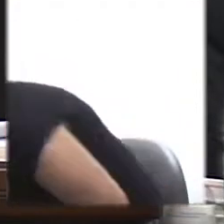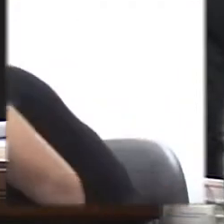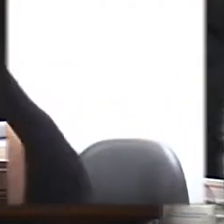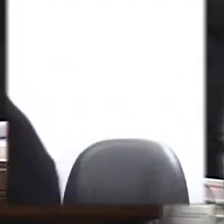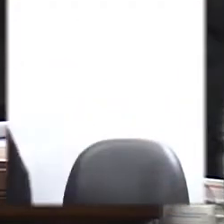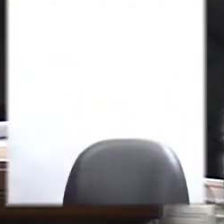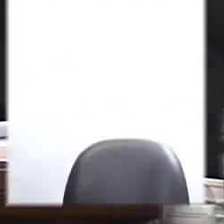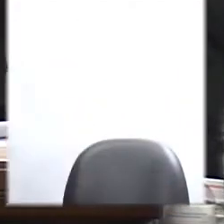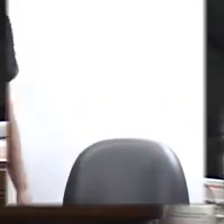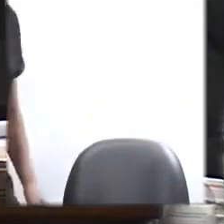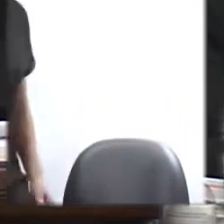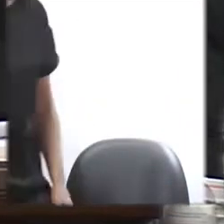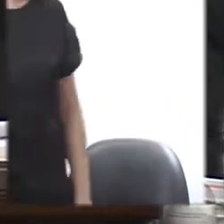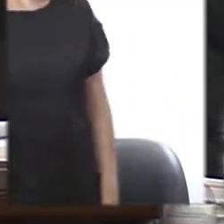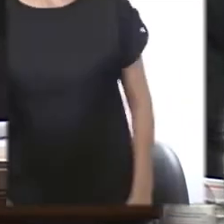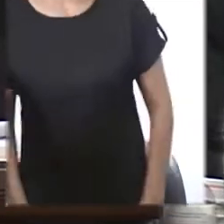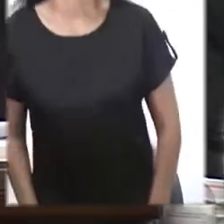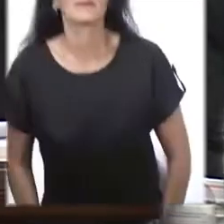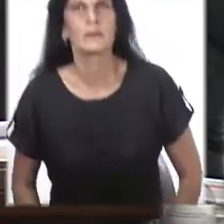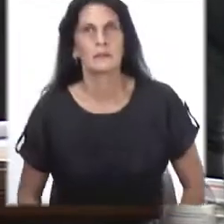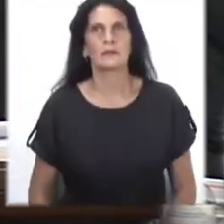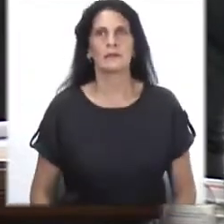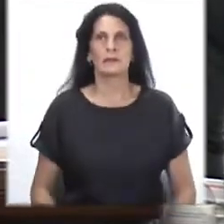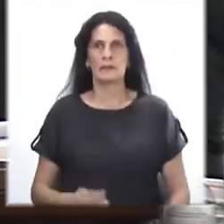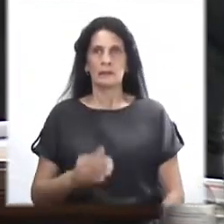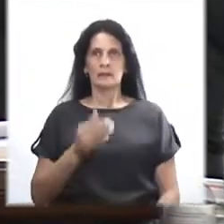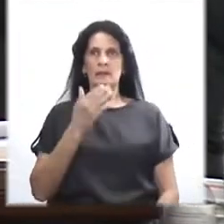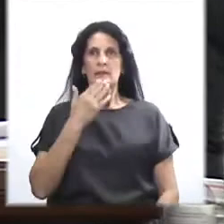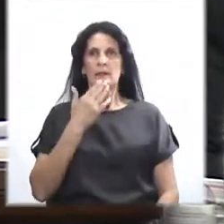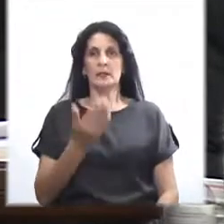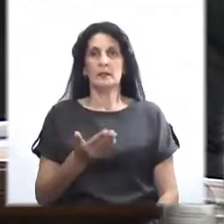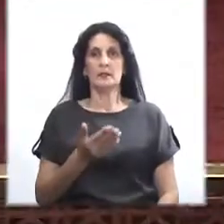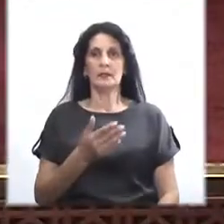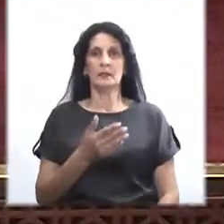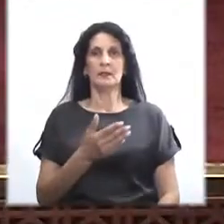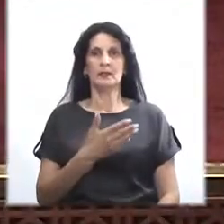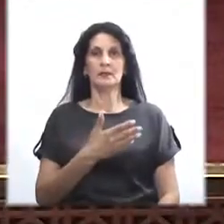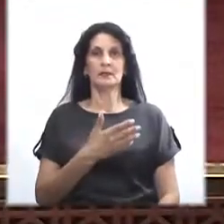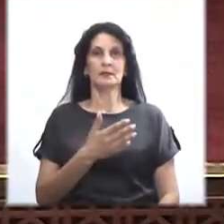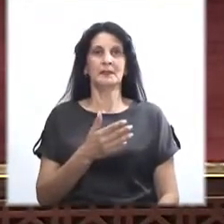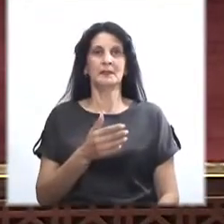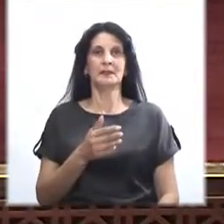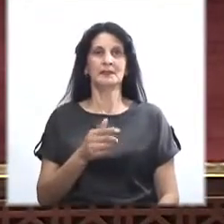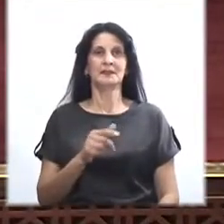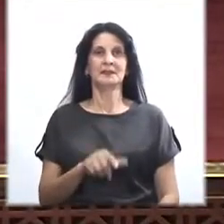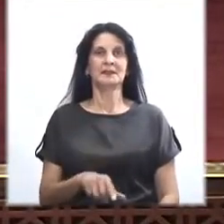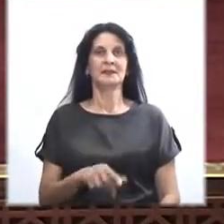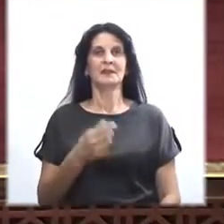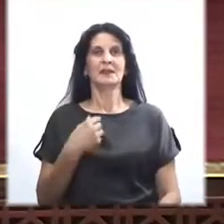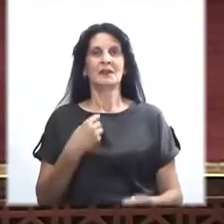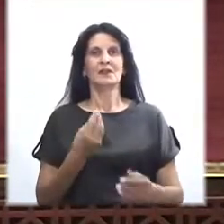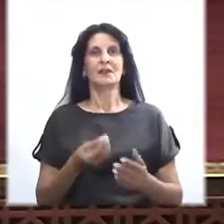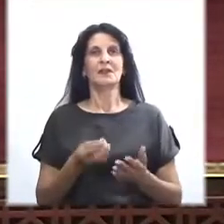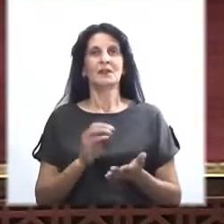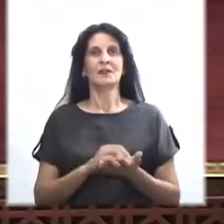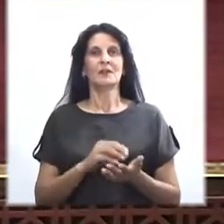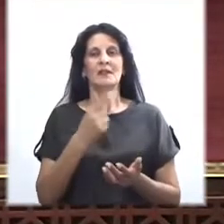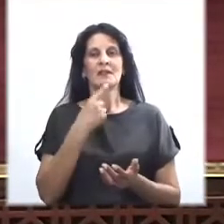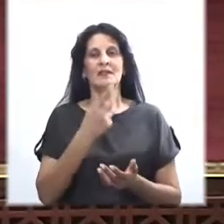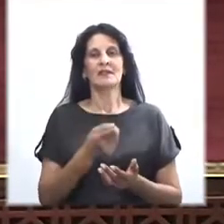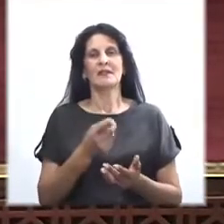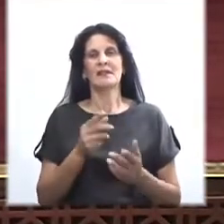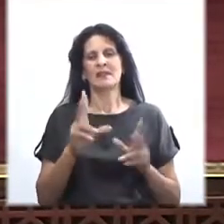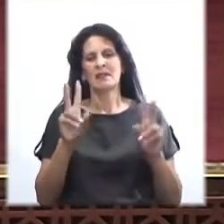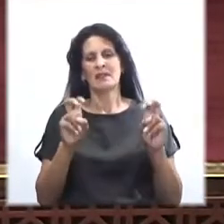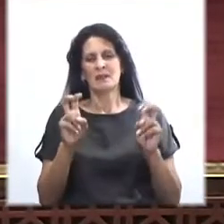Muchas gracias, presidente. Bueno, creo que es más, un poquito lo que voy a decir, es machacar un poco sobre el tema que ya hablaron